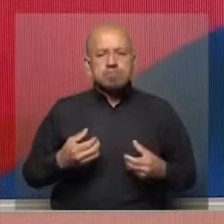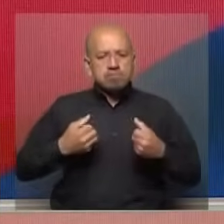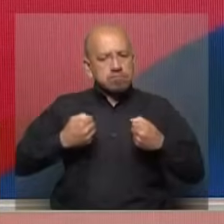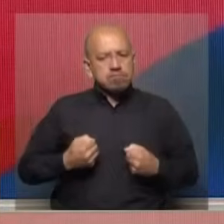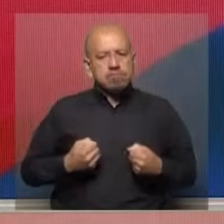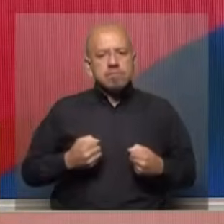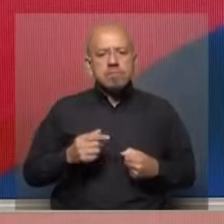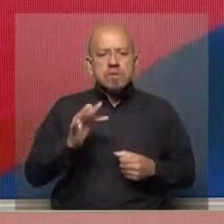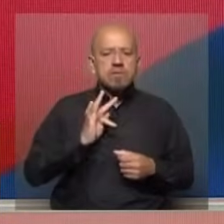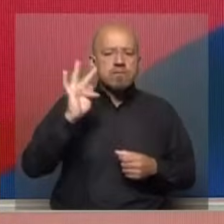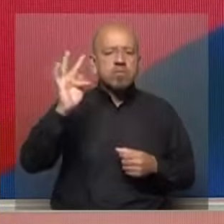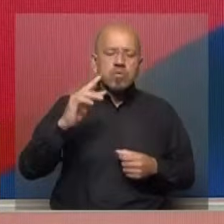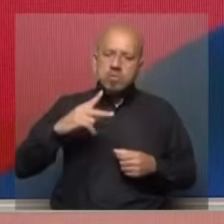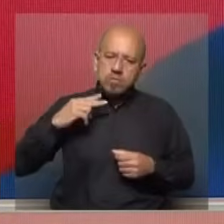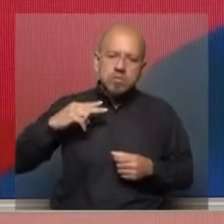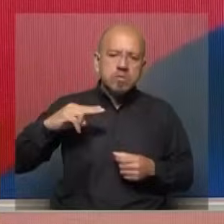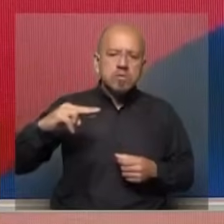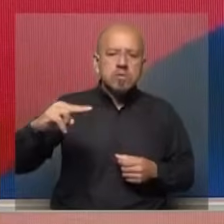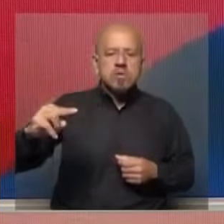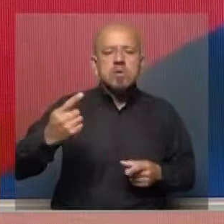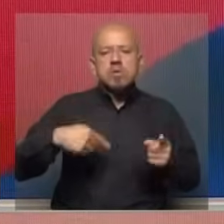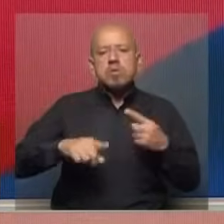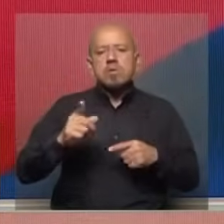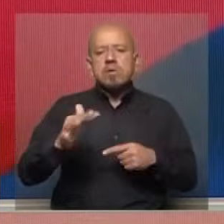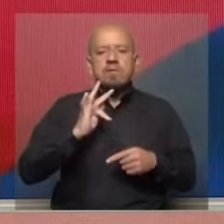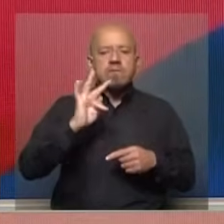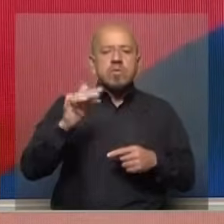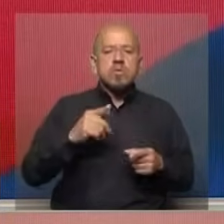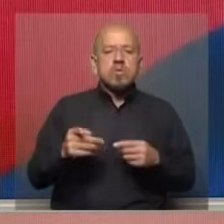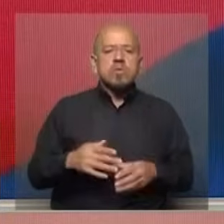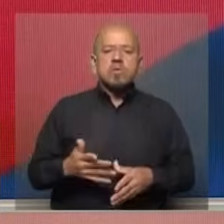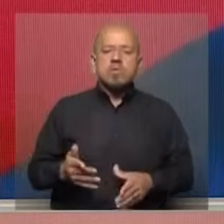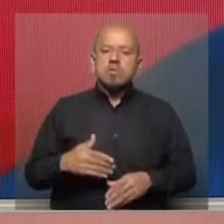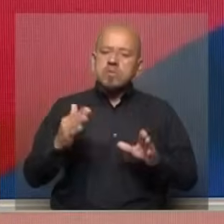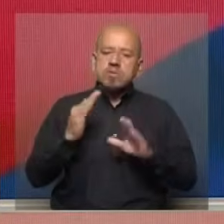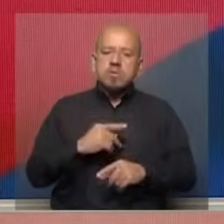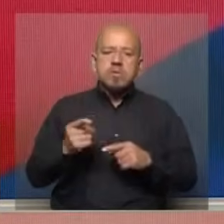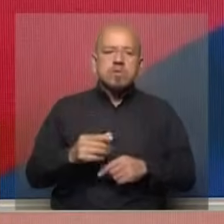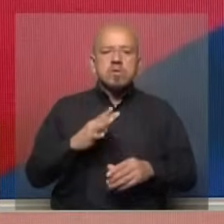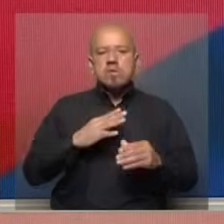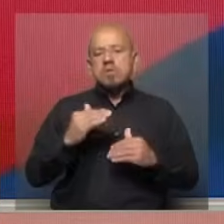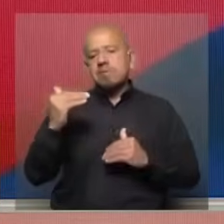tener un futuro sostenible. Y para que el futuro sea sostenible, no podemos tener distancias sociales